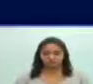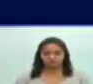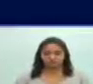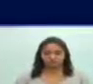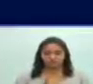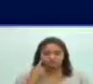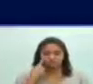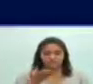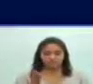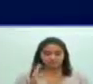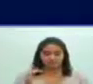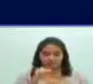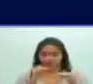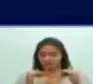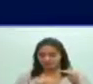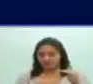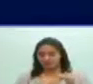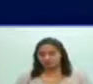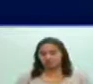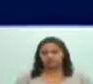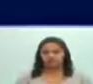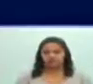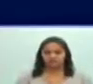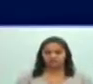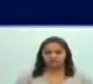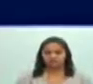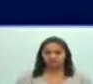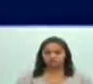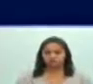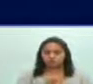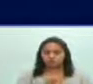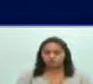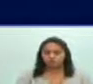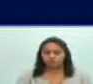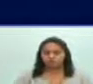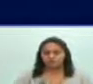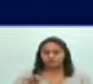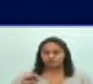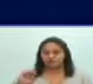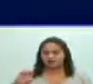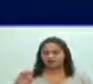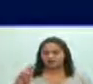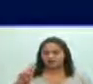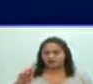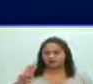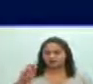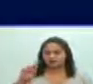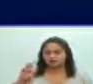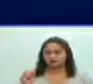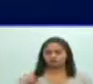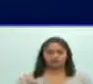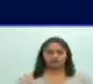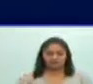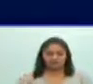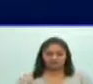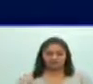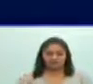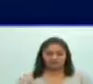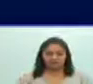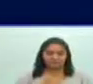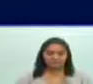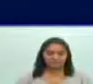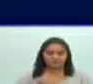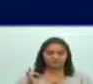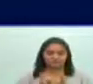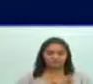que se usan para el neutro porque son invariables, solo realizan función